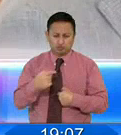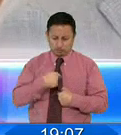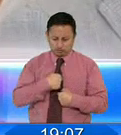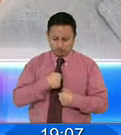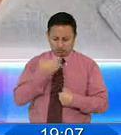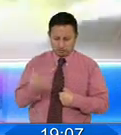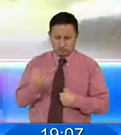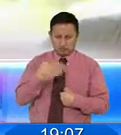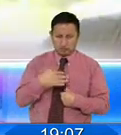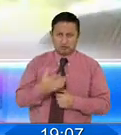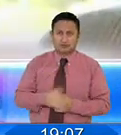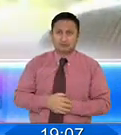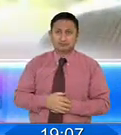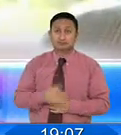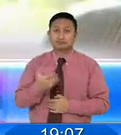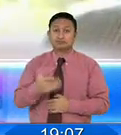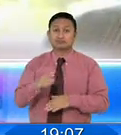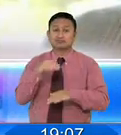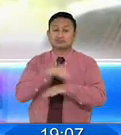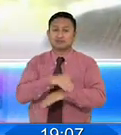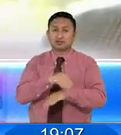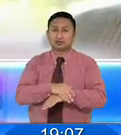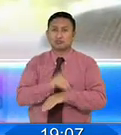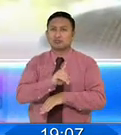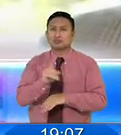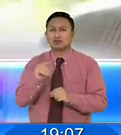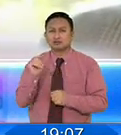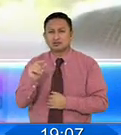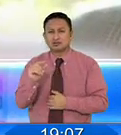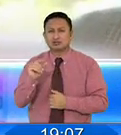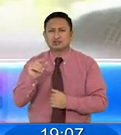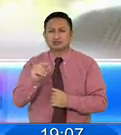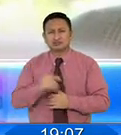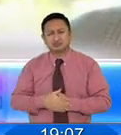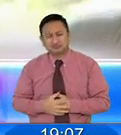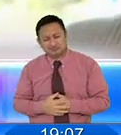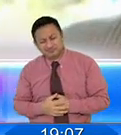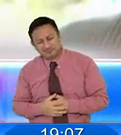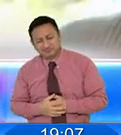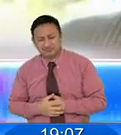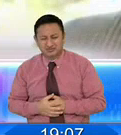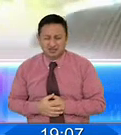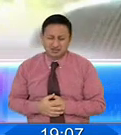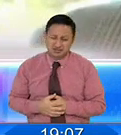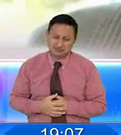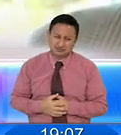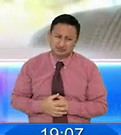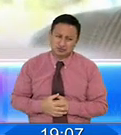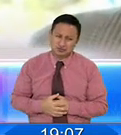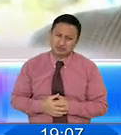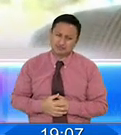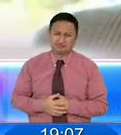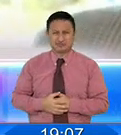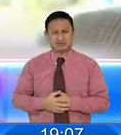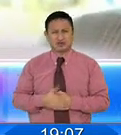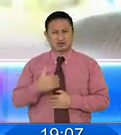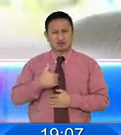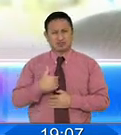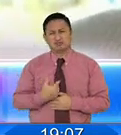contagiado. En la tarde sentí nada más que un poquito de decaimiento. Y me entró la sospecha de que por qué entraba en